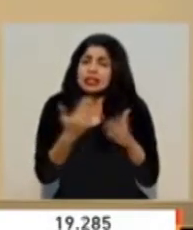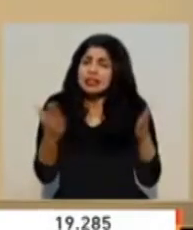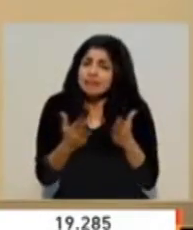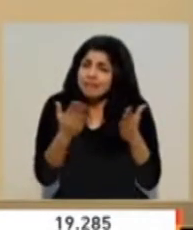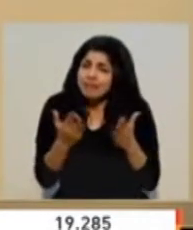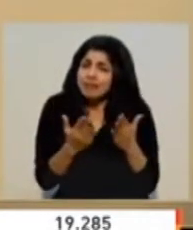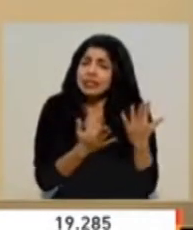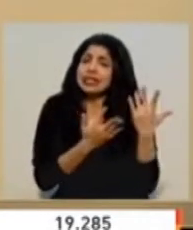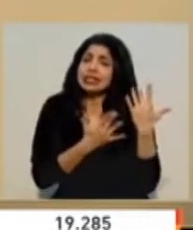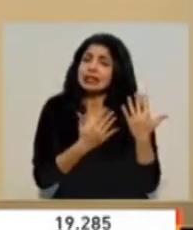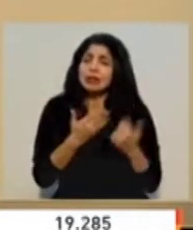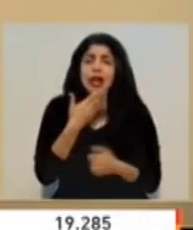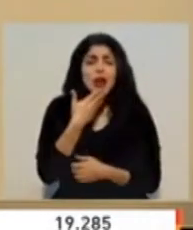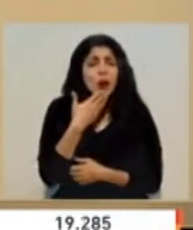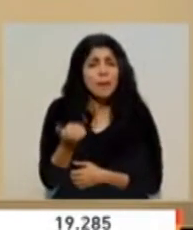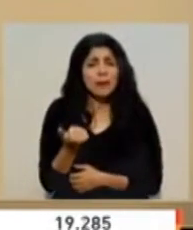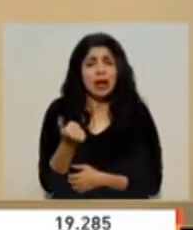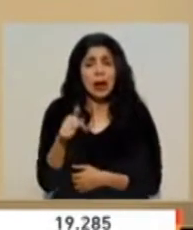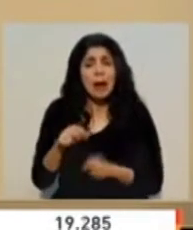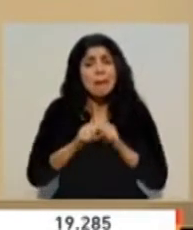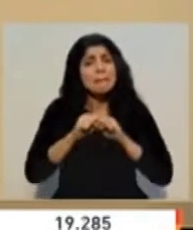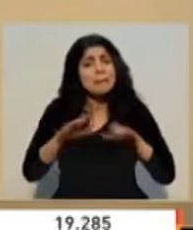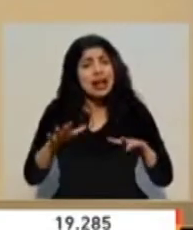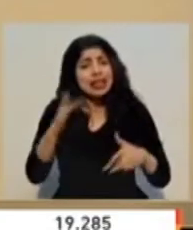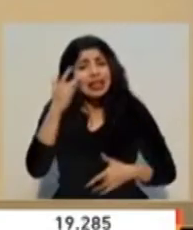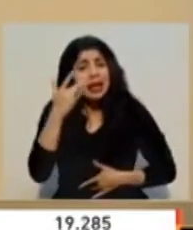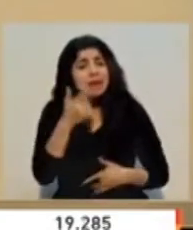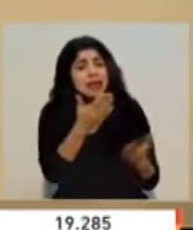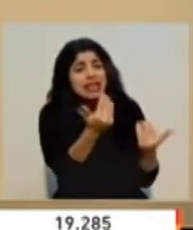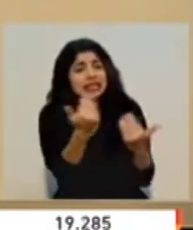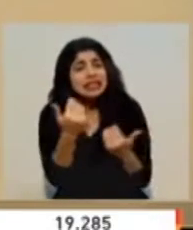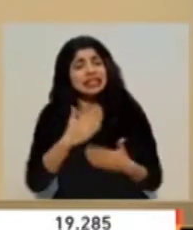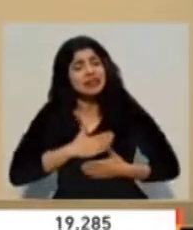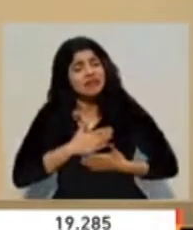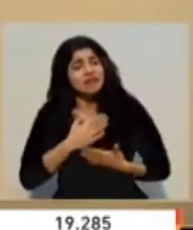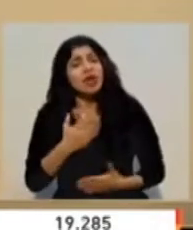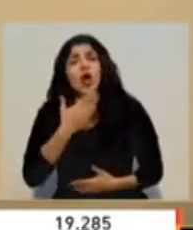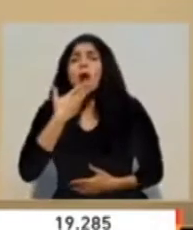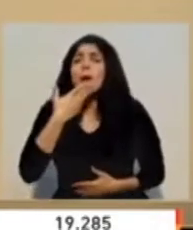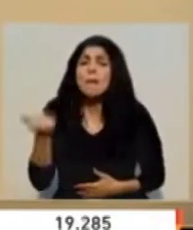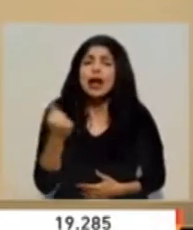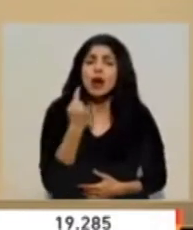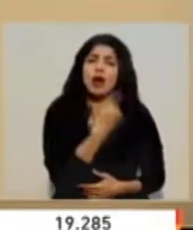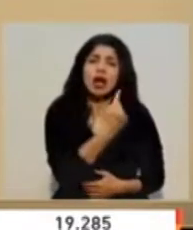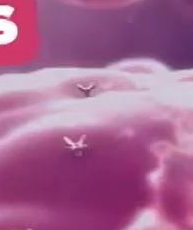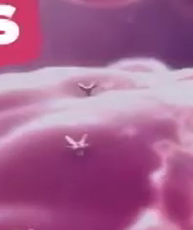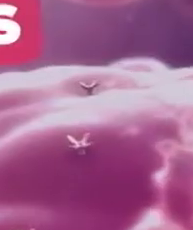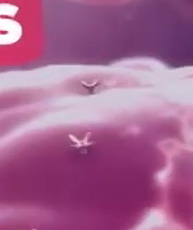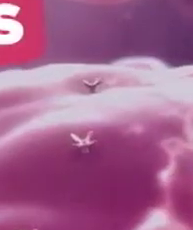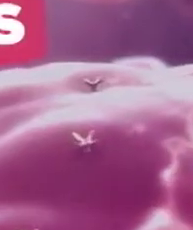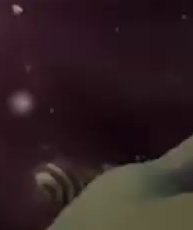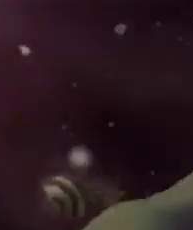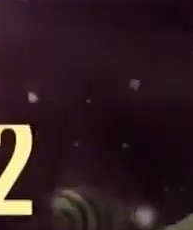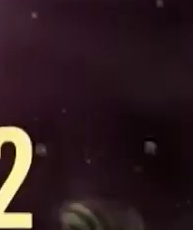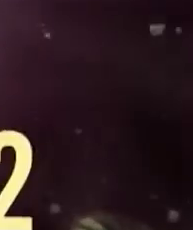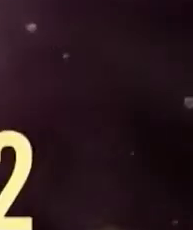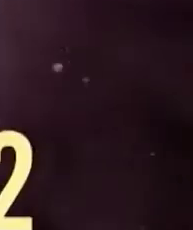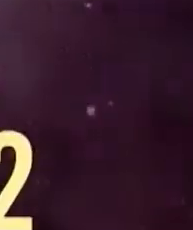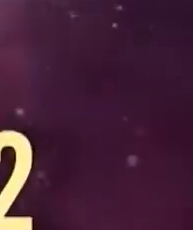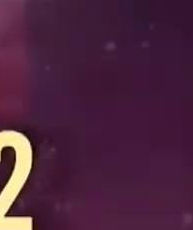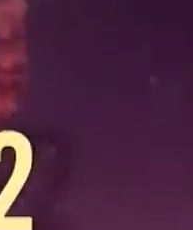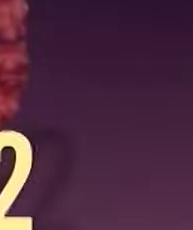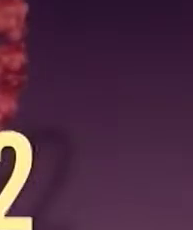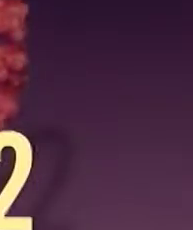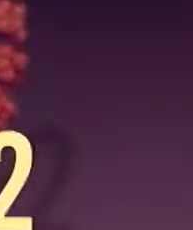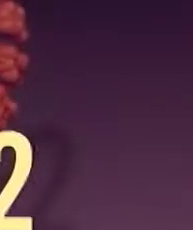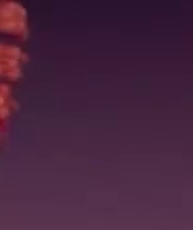y esperamos lo mejor, que esta pandemia saque lo mejor de cada uno y una de nosotros. No lo peor. No nos